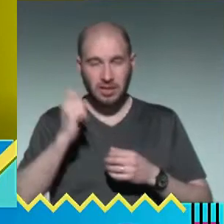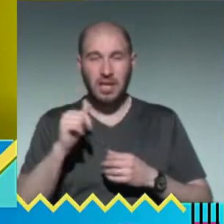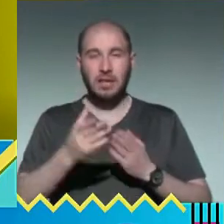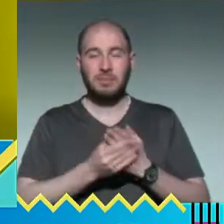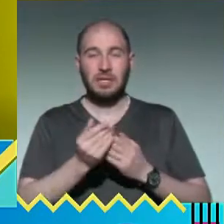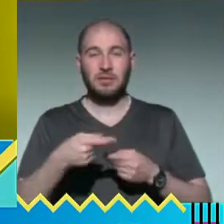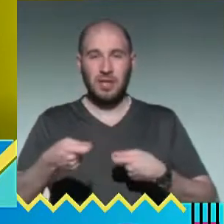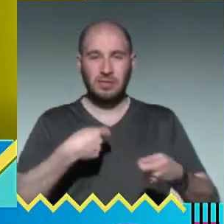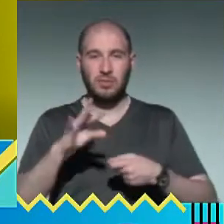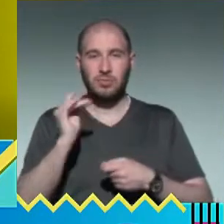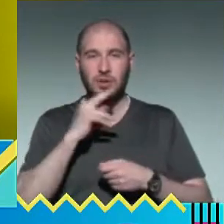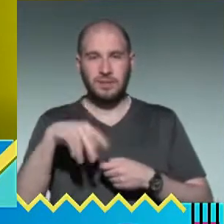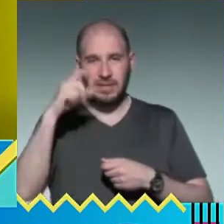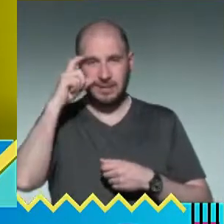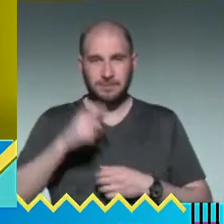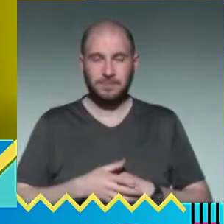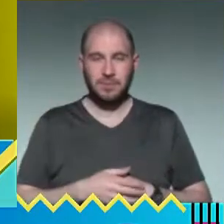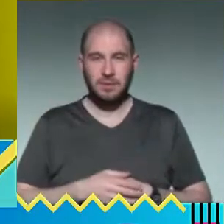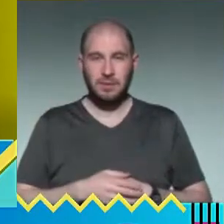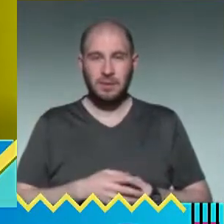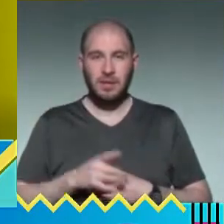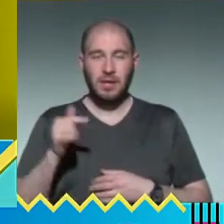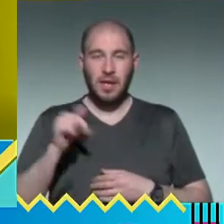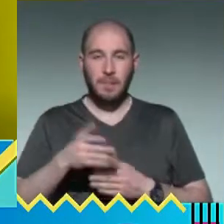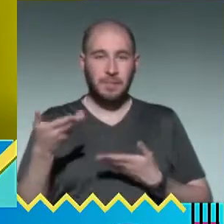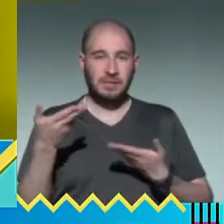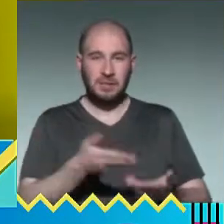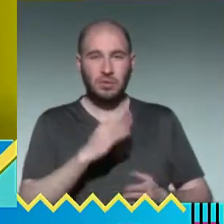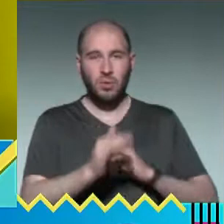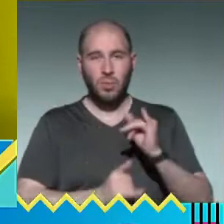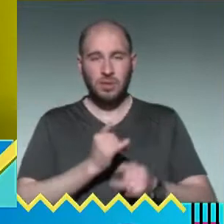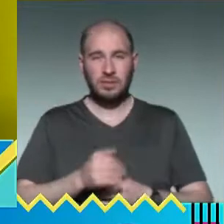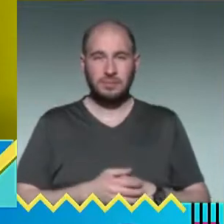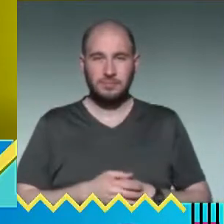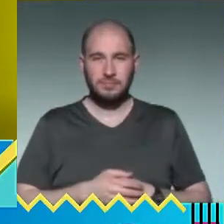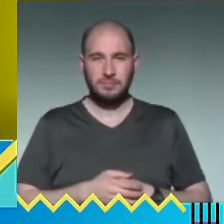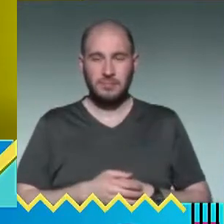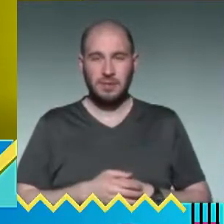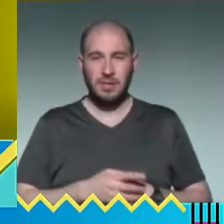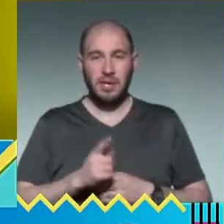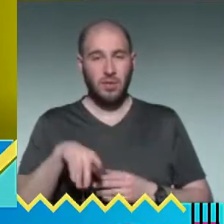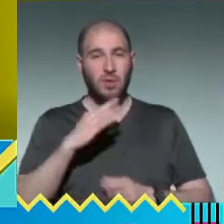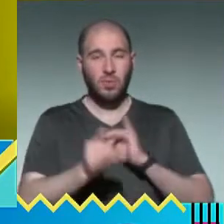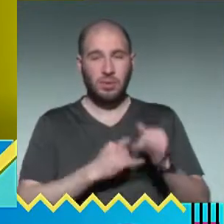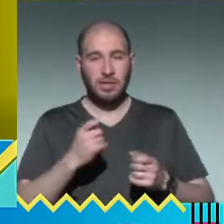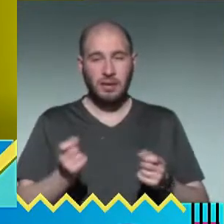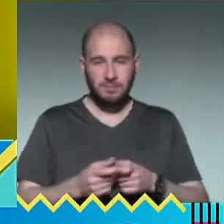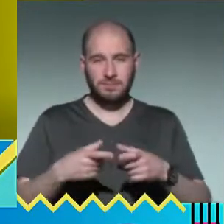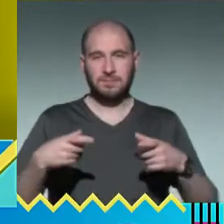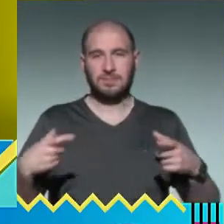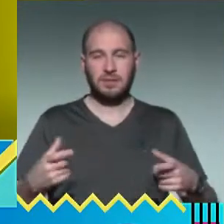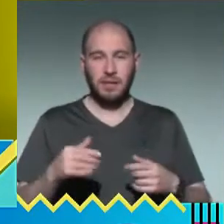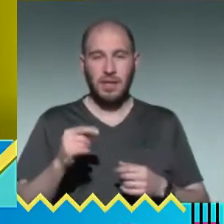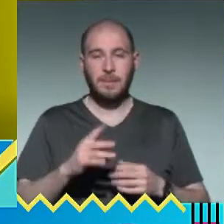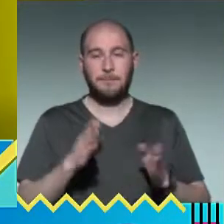ministro de Hacienda, Nicolás Duhovne. Y en el marco de esta presentación decía que, recalcaba el crecimiento que se había tenido